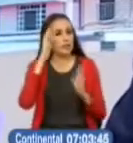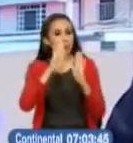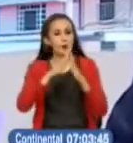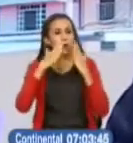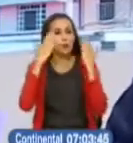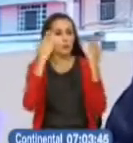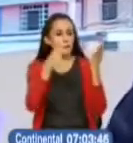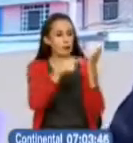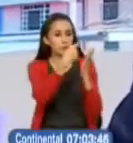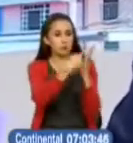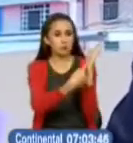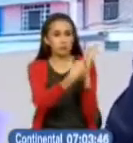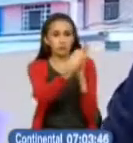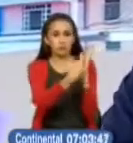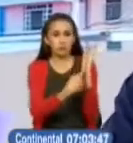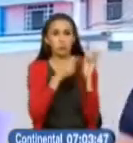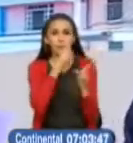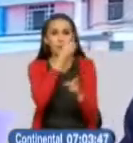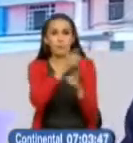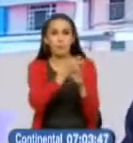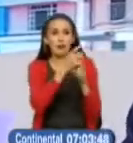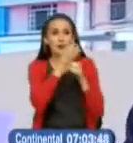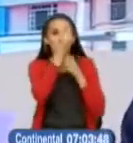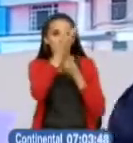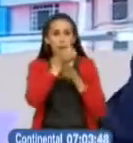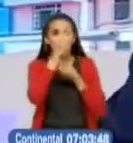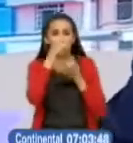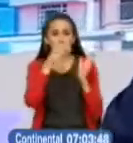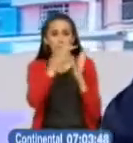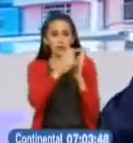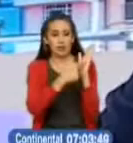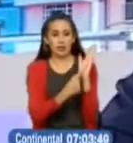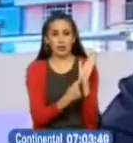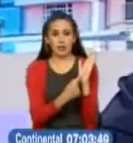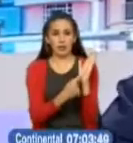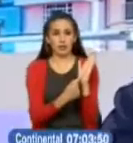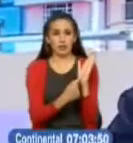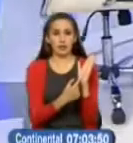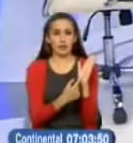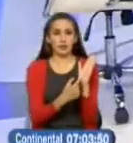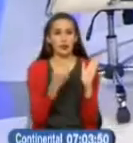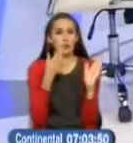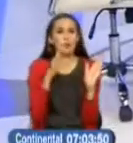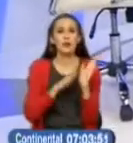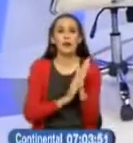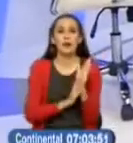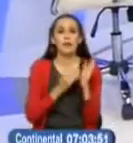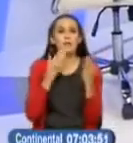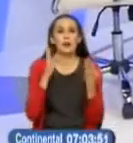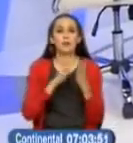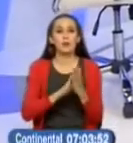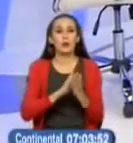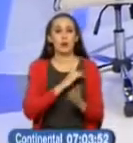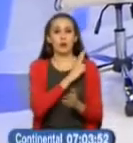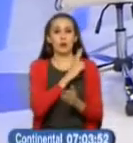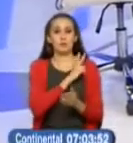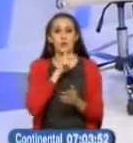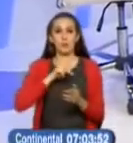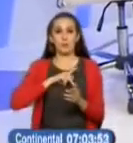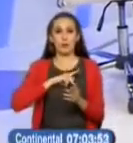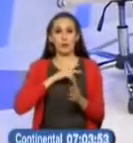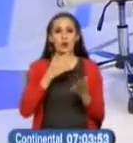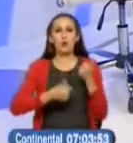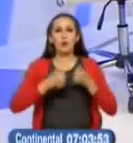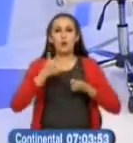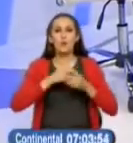información de manera muy precisa todas las opciones. Aquí lo que va a tener es, si quiere ir a la Politécnica Nacional, cuál es la